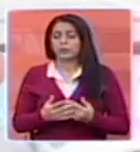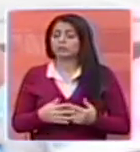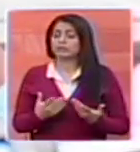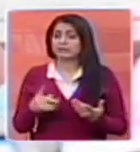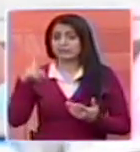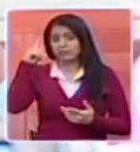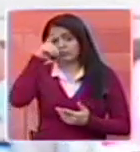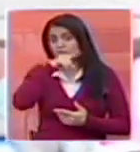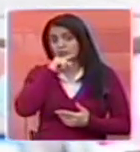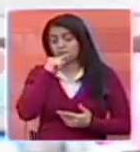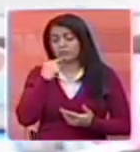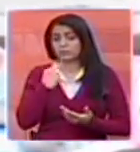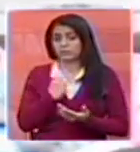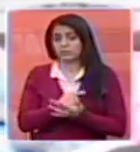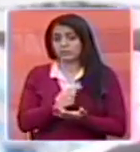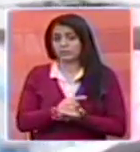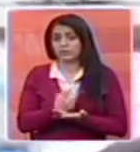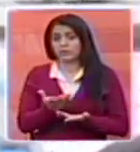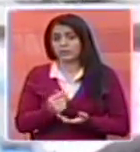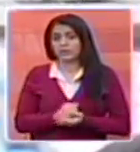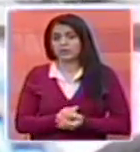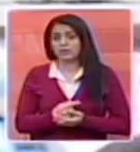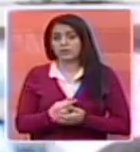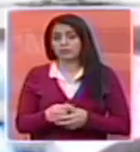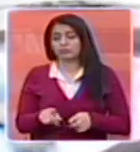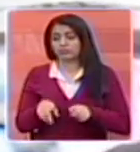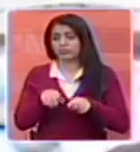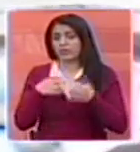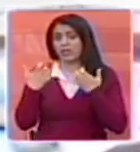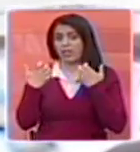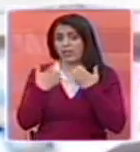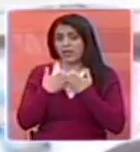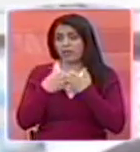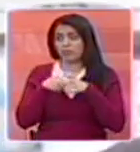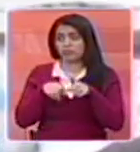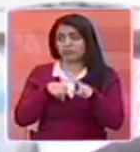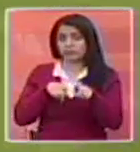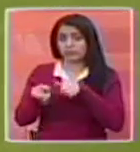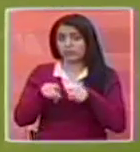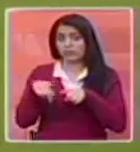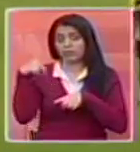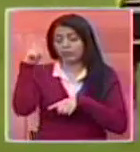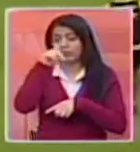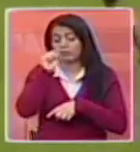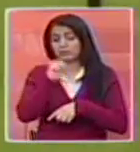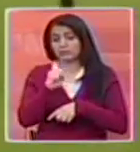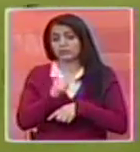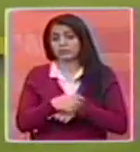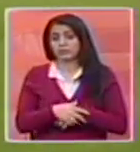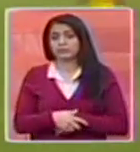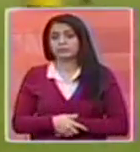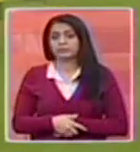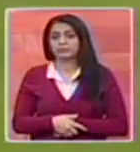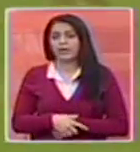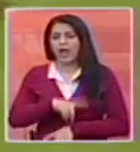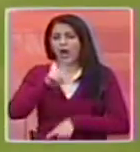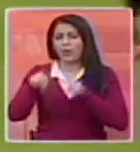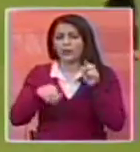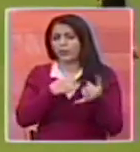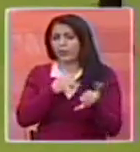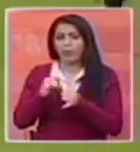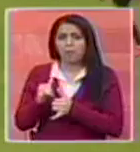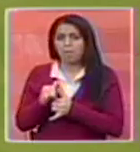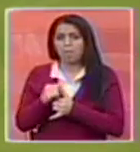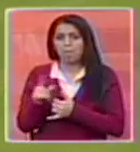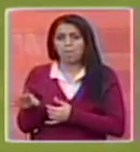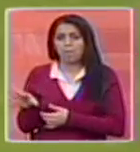todos los equipos, sabemos que Delfín es un gran rival y nada, sabemos que va a tratar de complicarnos las cosas. Los jugadores que no fueron tomados en cuenta para el encuentro